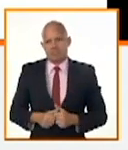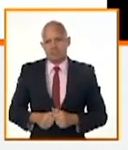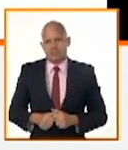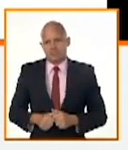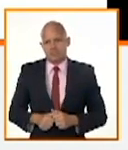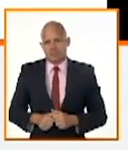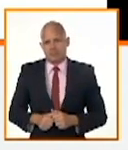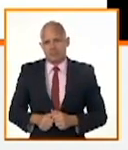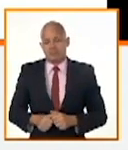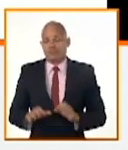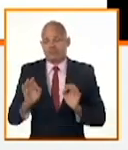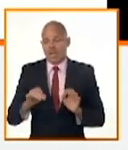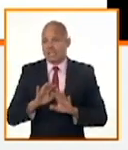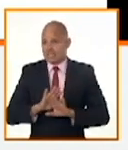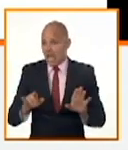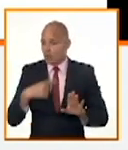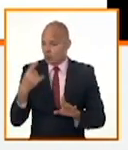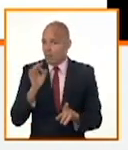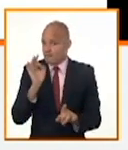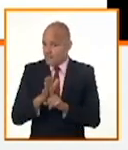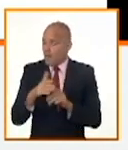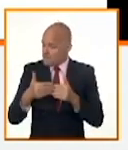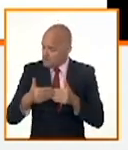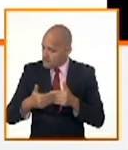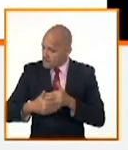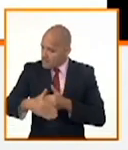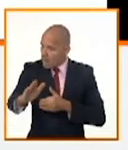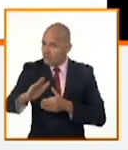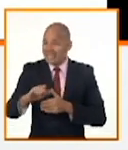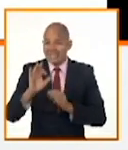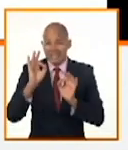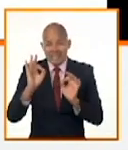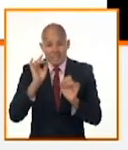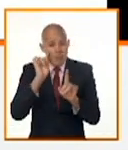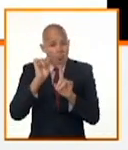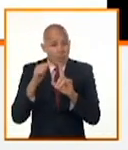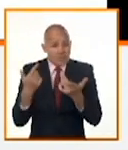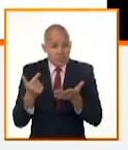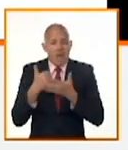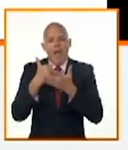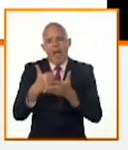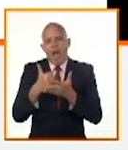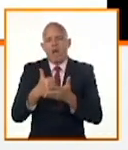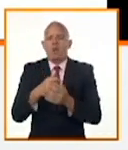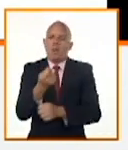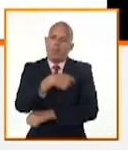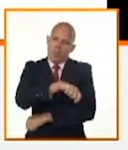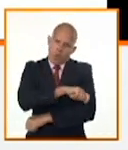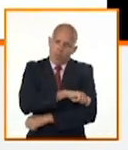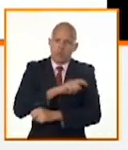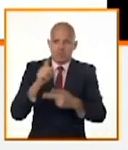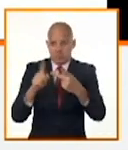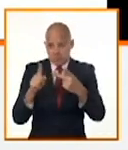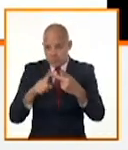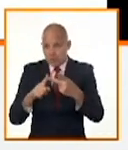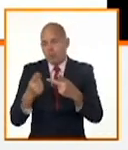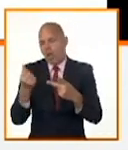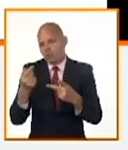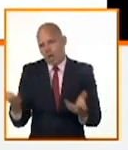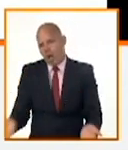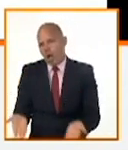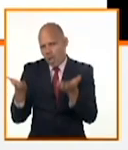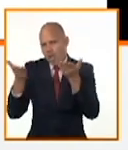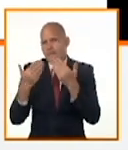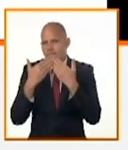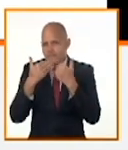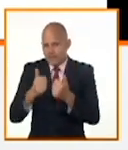hemos iniciado un proceso que es Irreversible En beneficio de la población y de la economía pero como nos ha enseñado los líderes de la Revolución las grandes